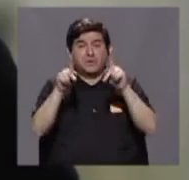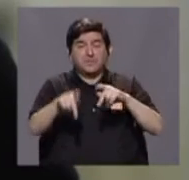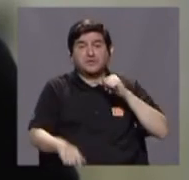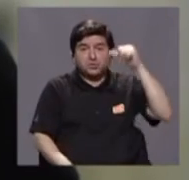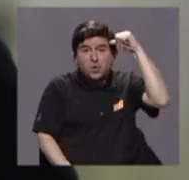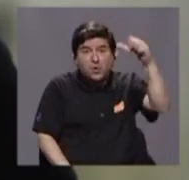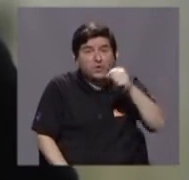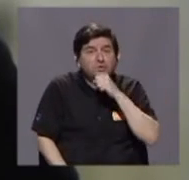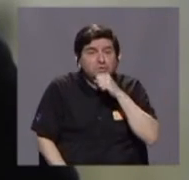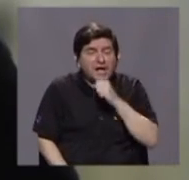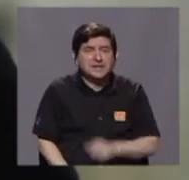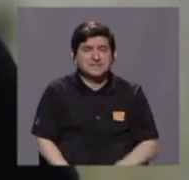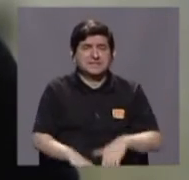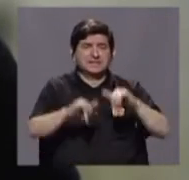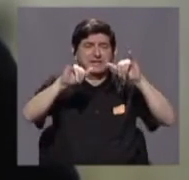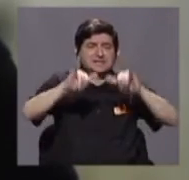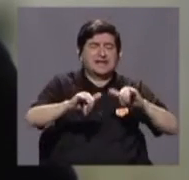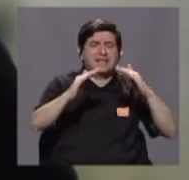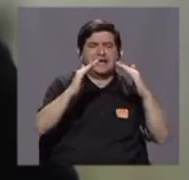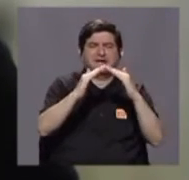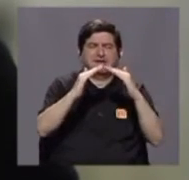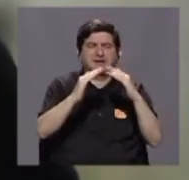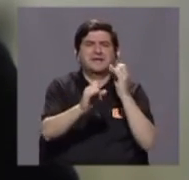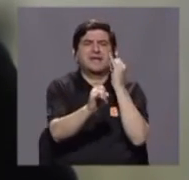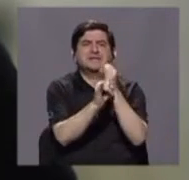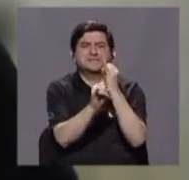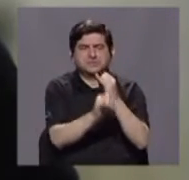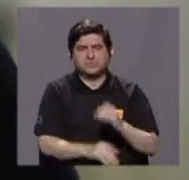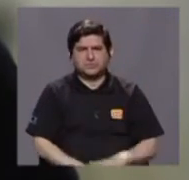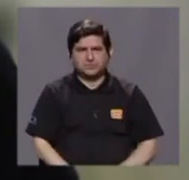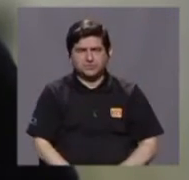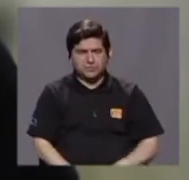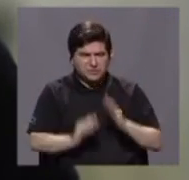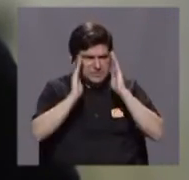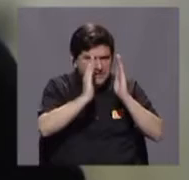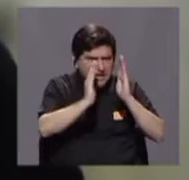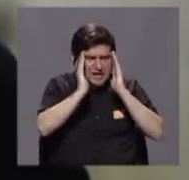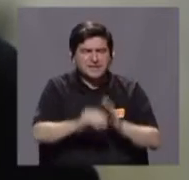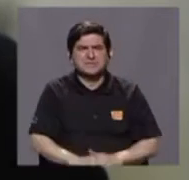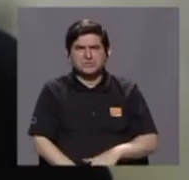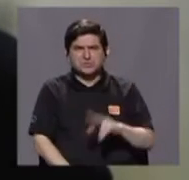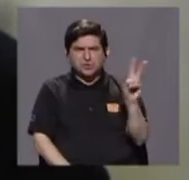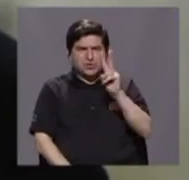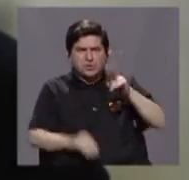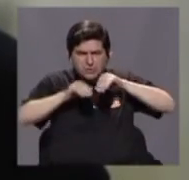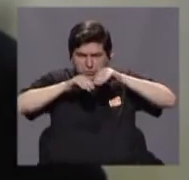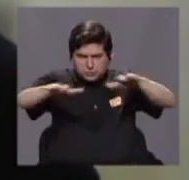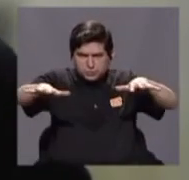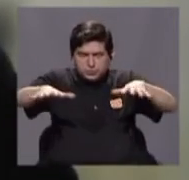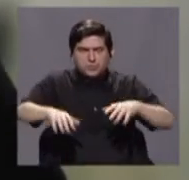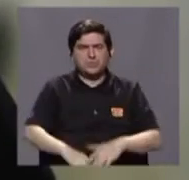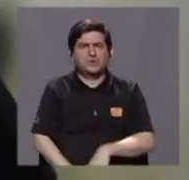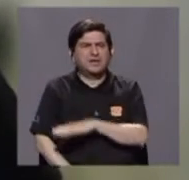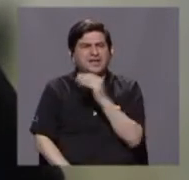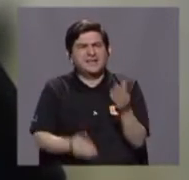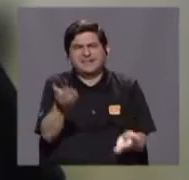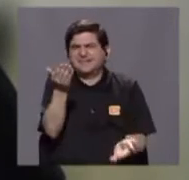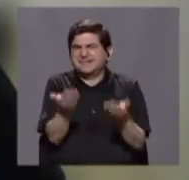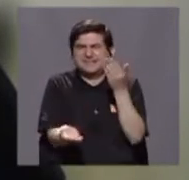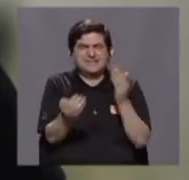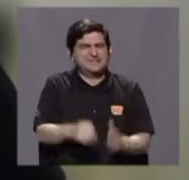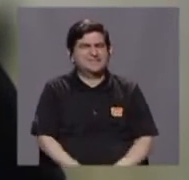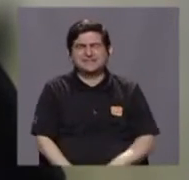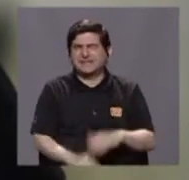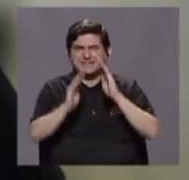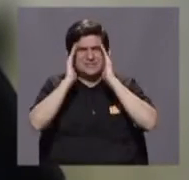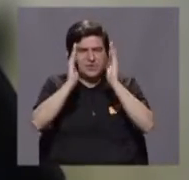mayores, institucionalizados. Se hizo un seguimiento muy fuerte de la infección virológica y se dejó un poco la que